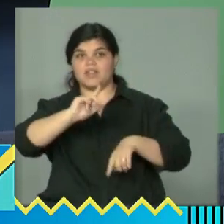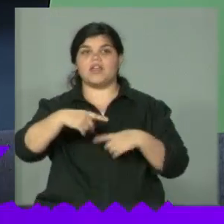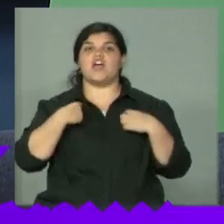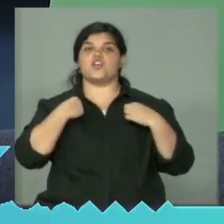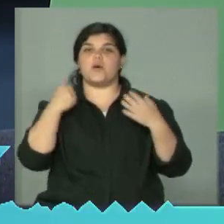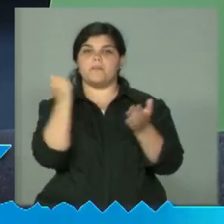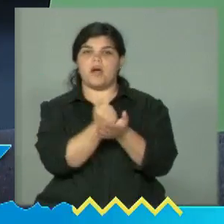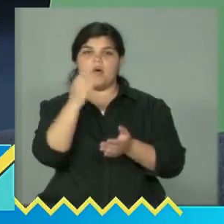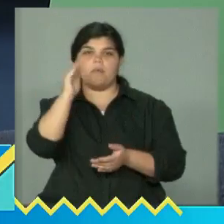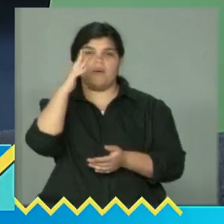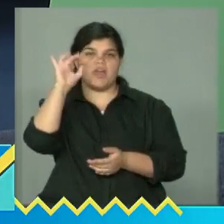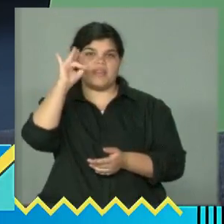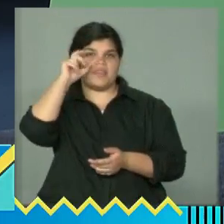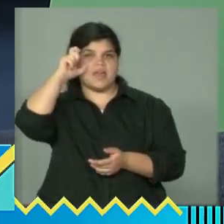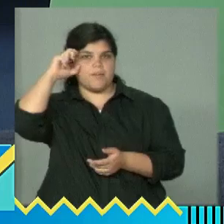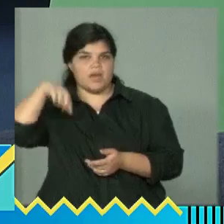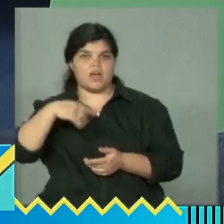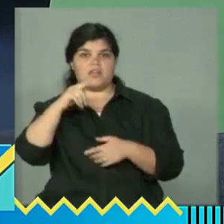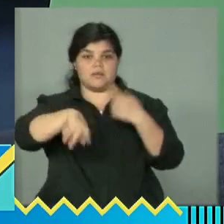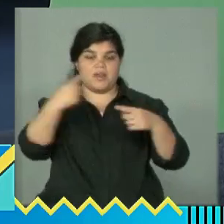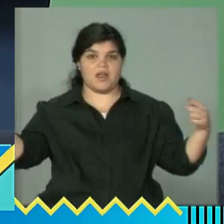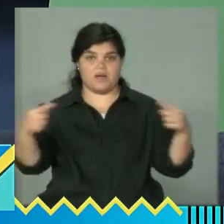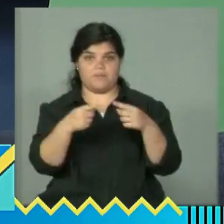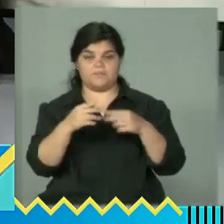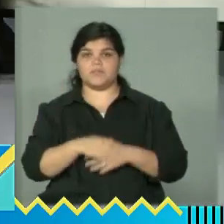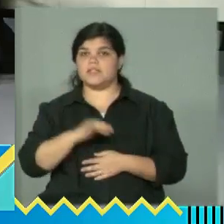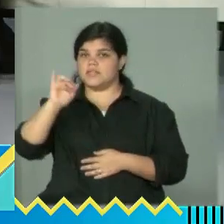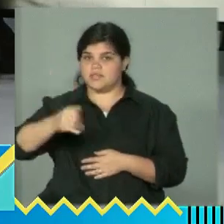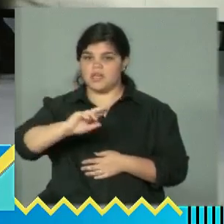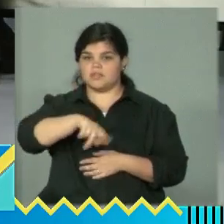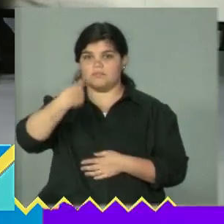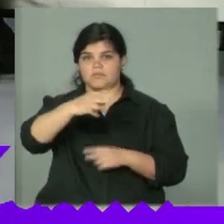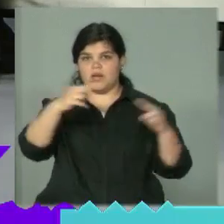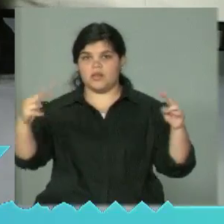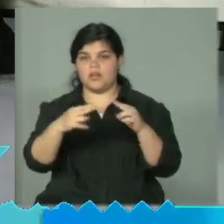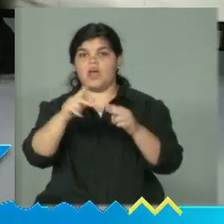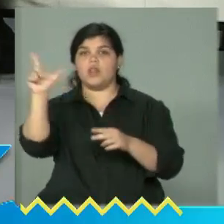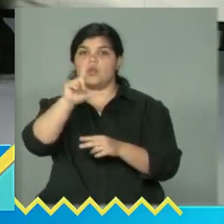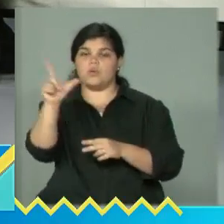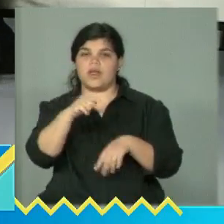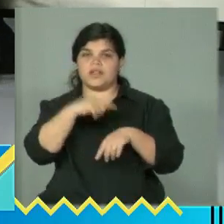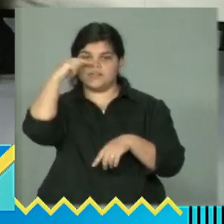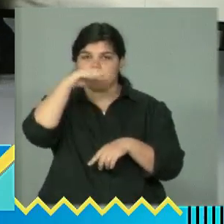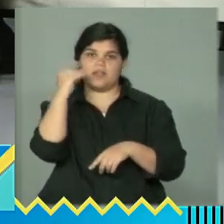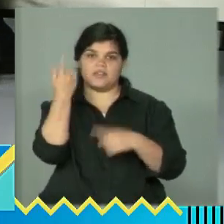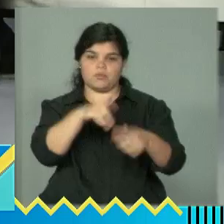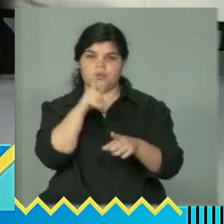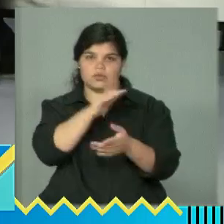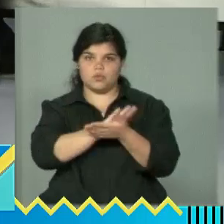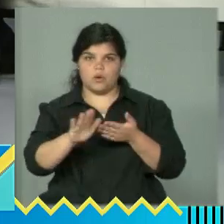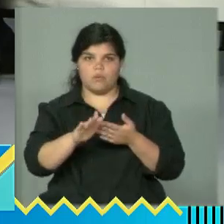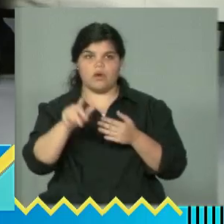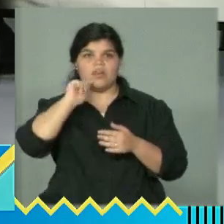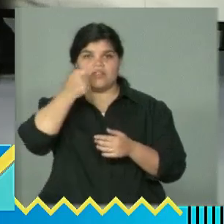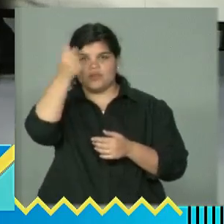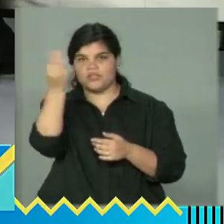Bailip que me vistió en el día de hoy. Y, por supuesto, nos encontramos la semana que viene. Por supuesto que sí. Nos encontramos el lunes a las 19 horas, un nuevo Distintos Parecidos. Que tengan todos un